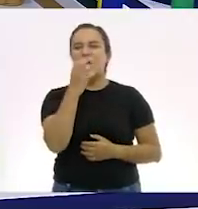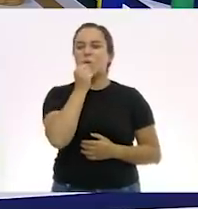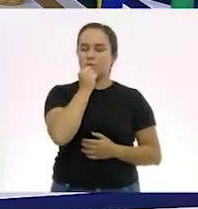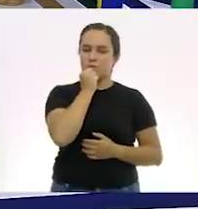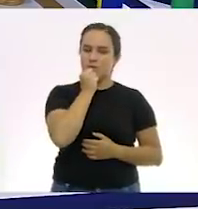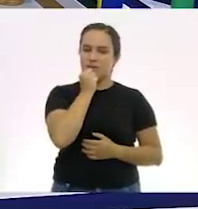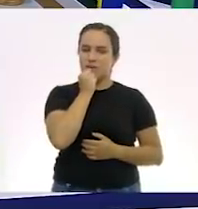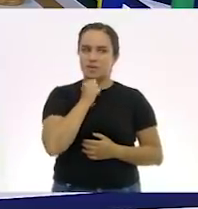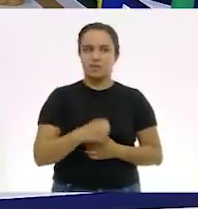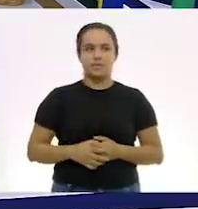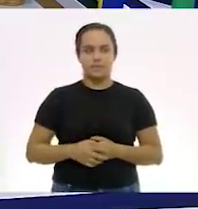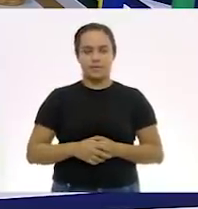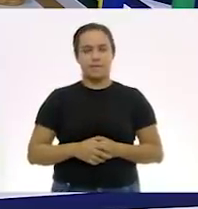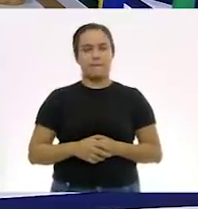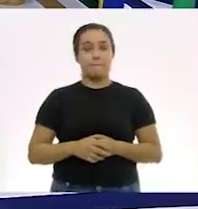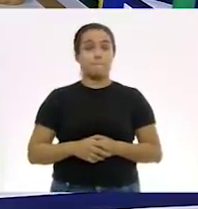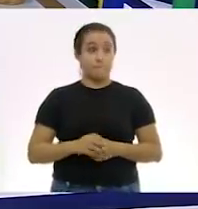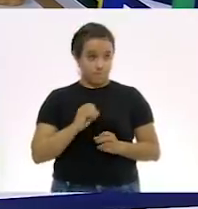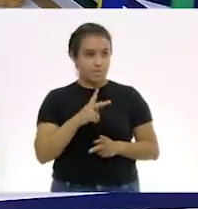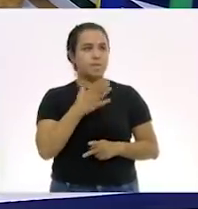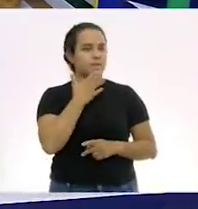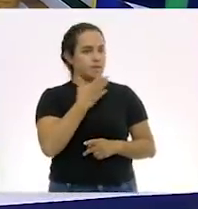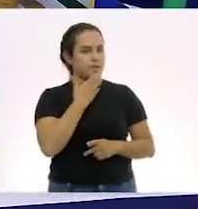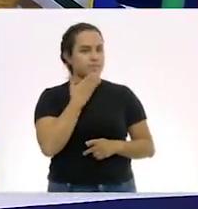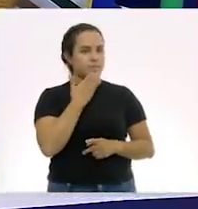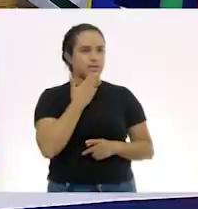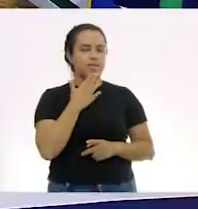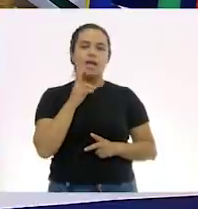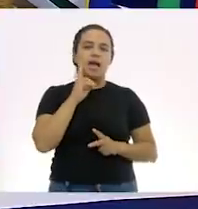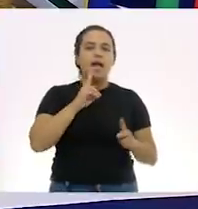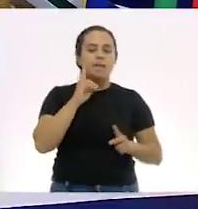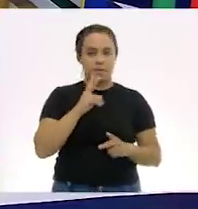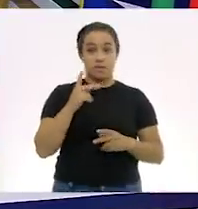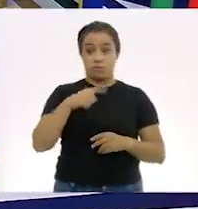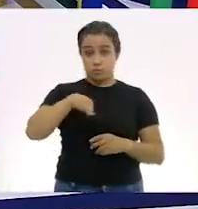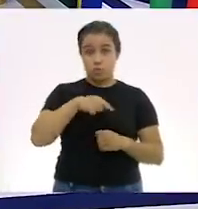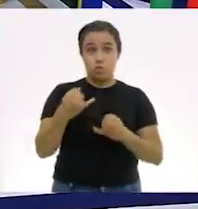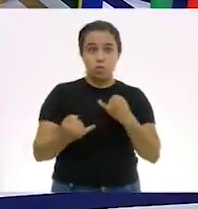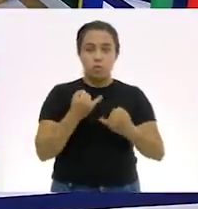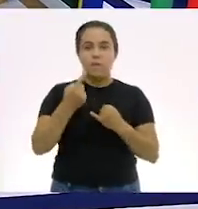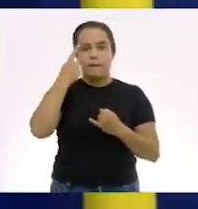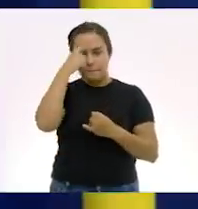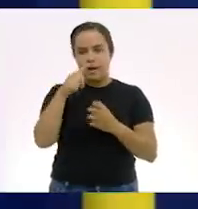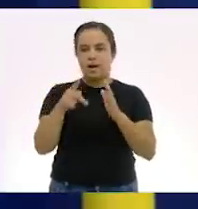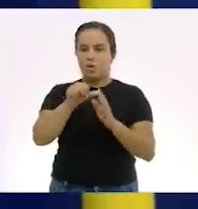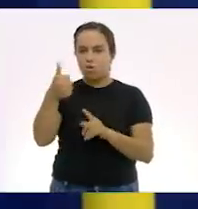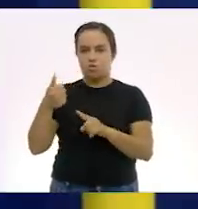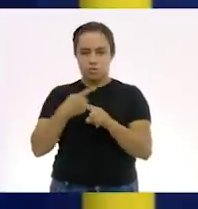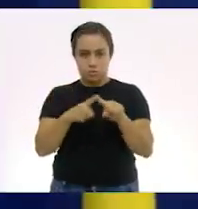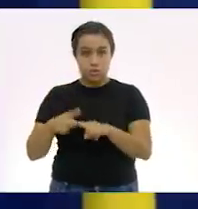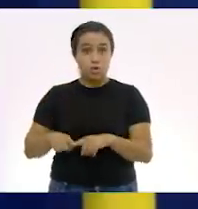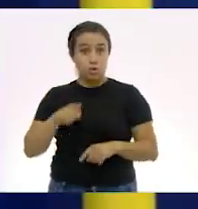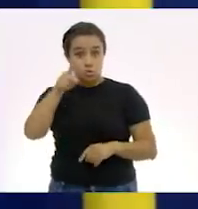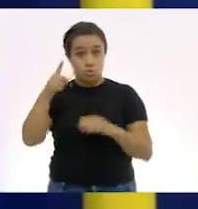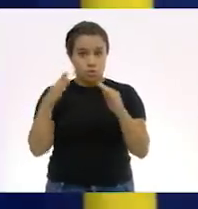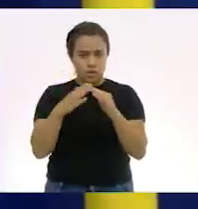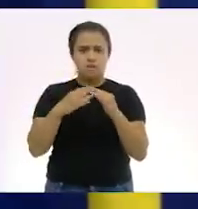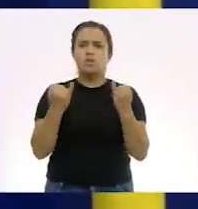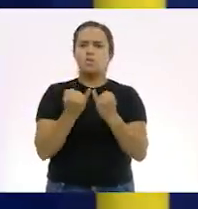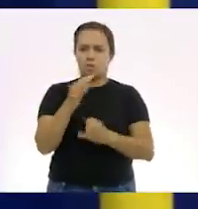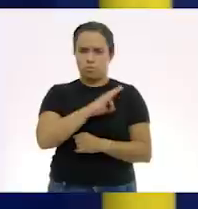bueno, pero ¿en dónde está lo del movimiento? Ah, pues aquí viene lo del movimiento. Si tú adivinas, yo hago el